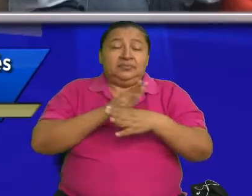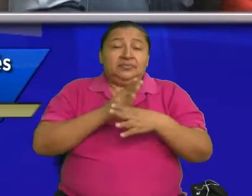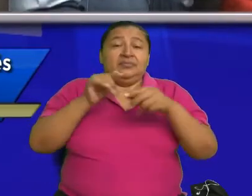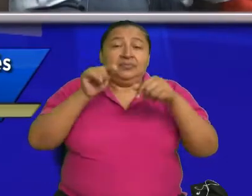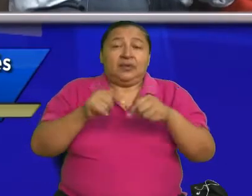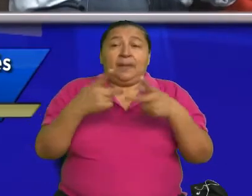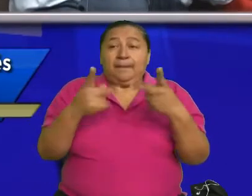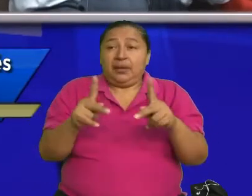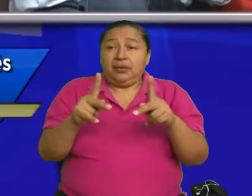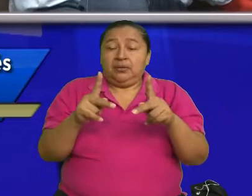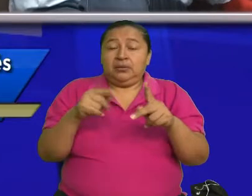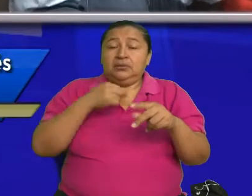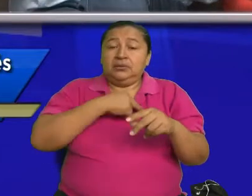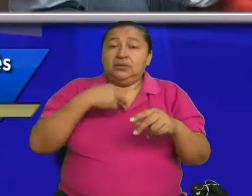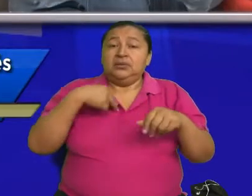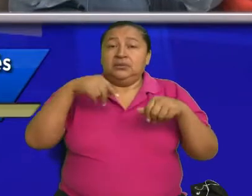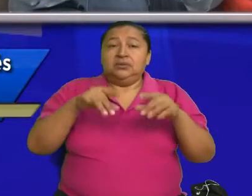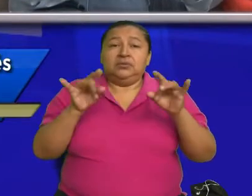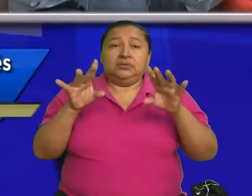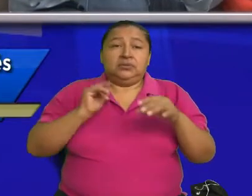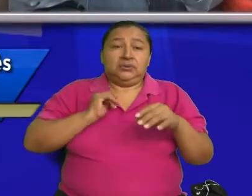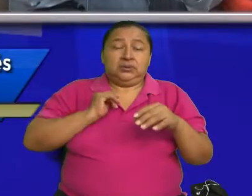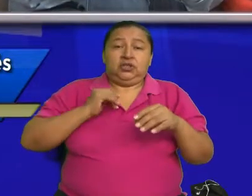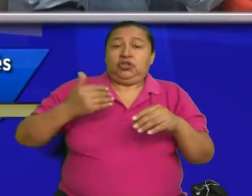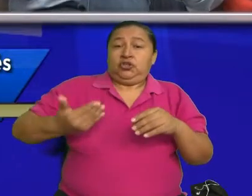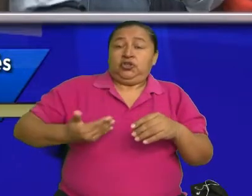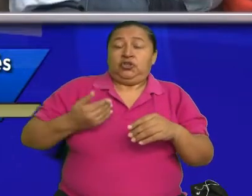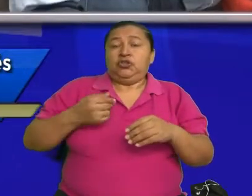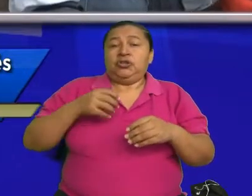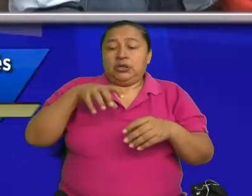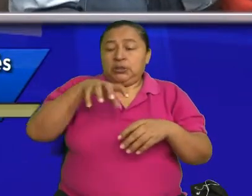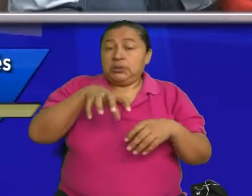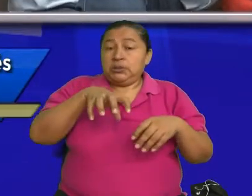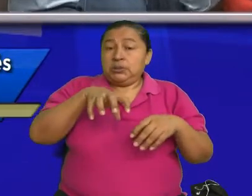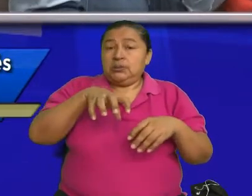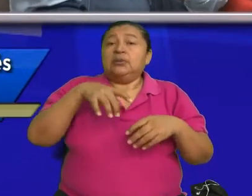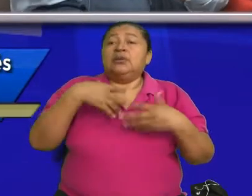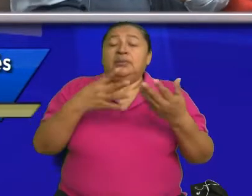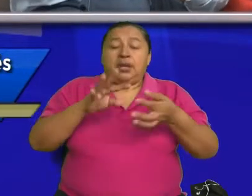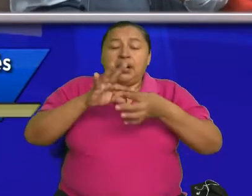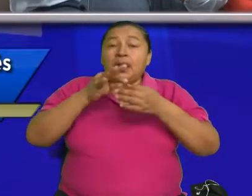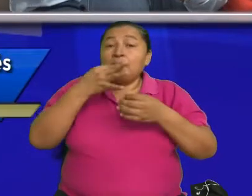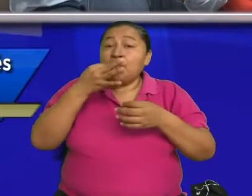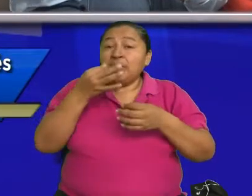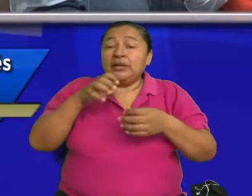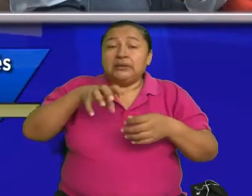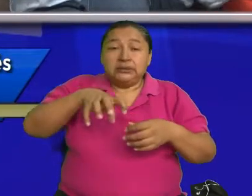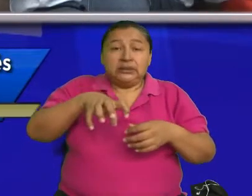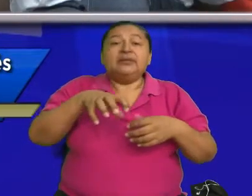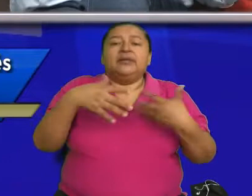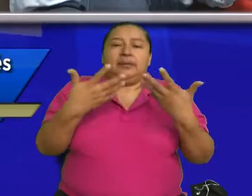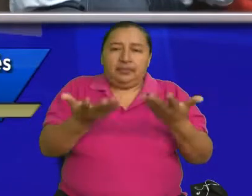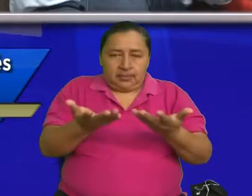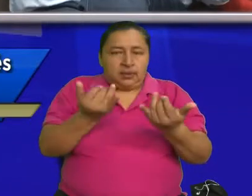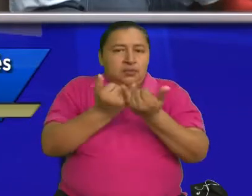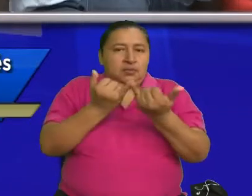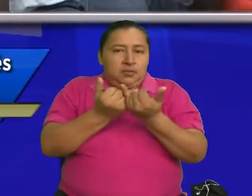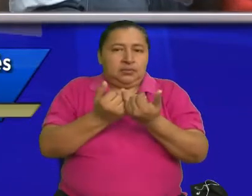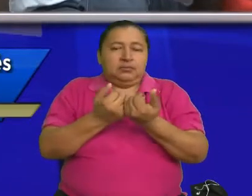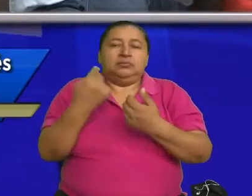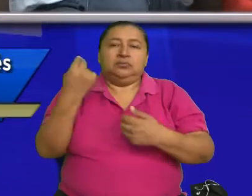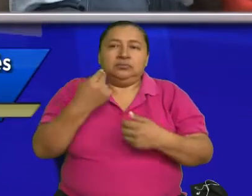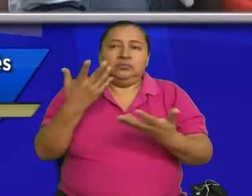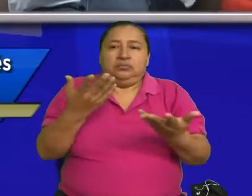pero... El y se hacen una suerte de chicha de jengibre también. Y bastante... también hay caramelo de jengibre. Sí. Entonces,